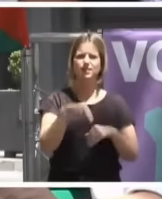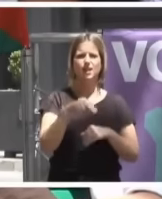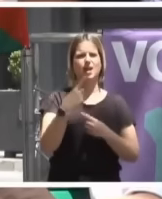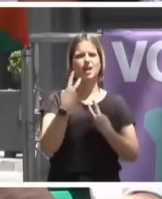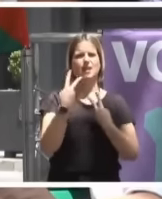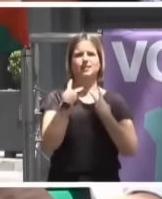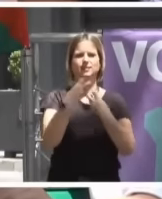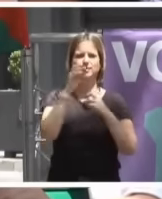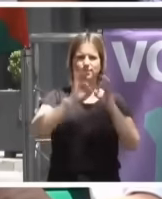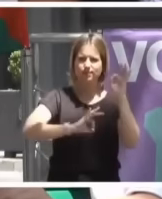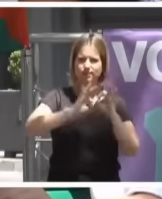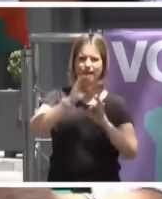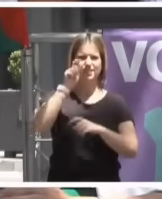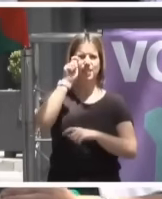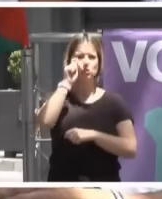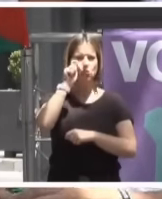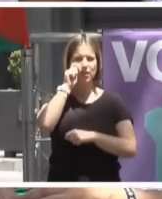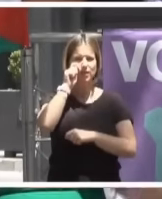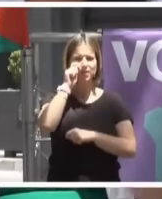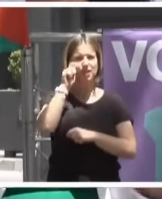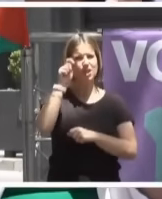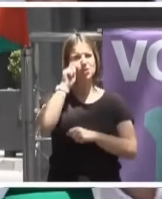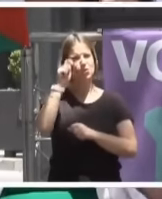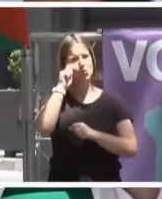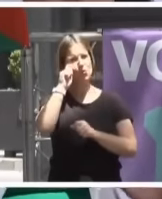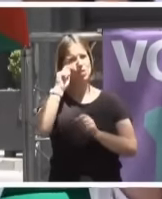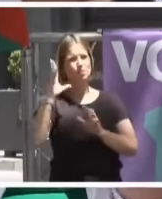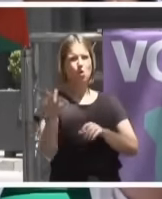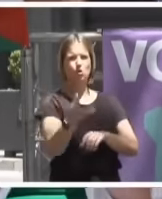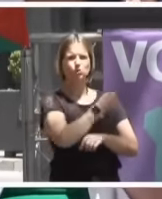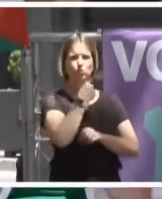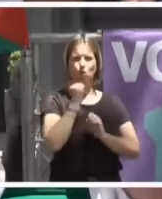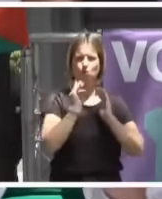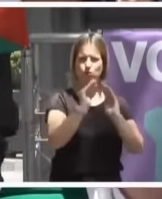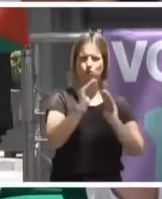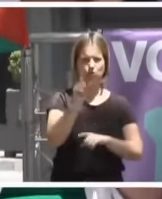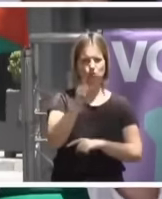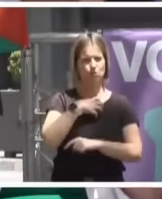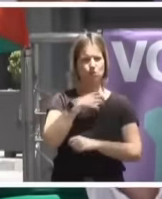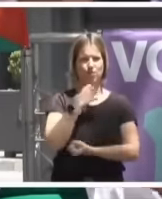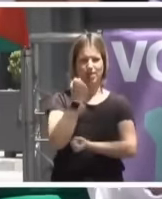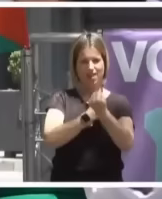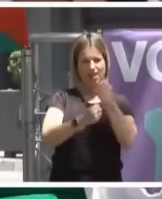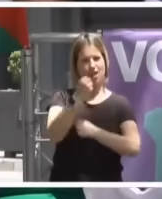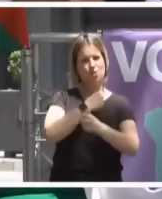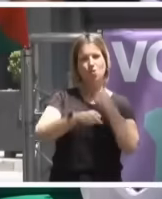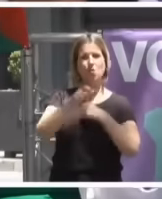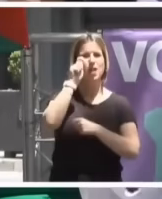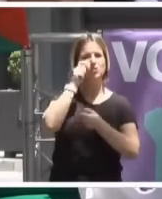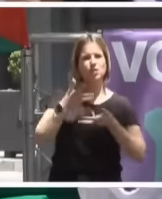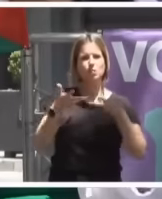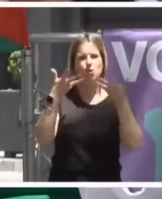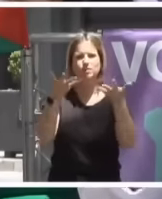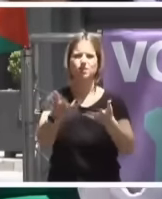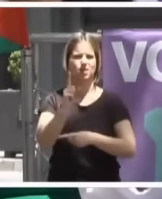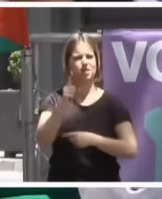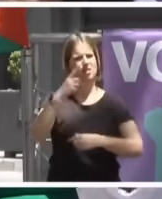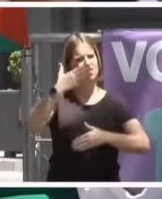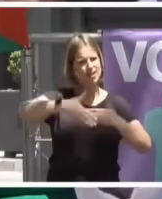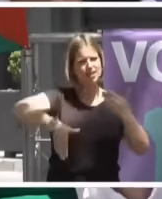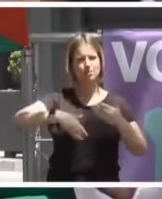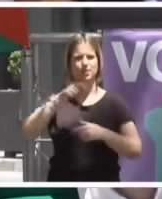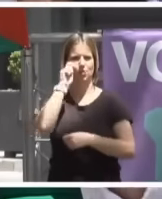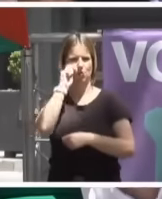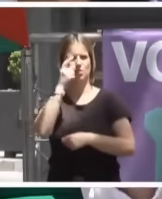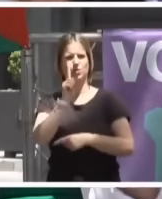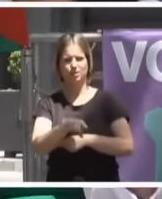turística, asegurar que el turismo no se lo come todo. No puede ser que toda la economía esté al servicio del turismo. Hay que ponerle límites al